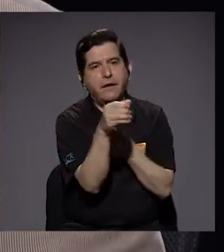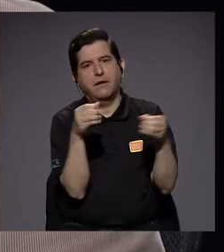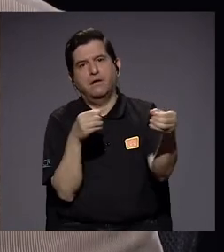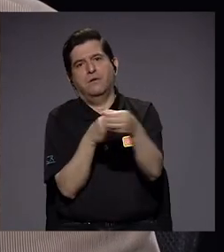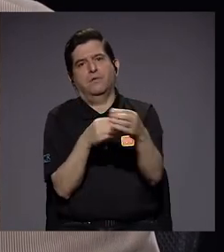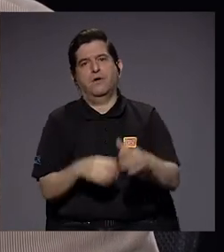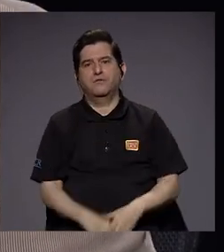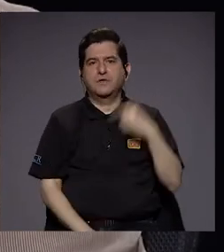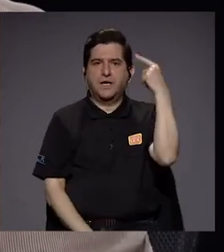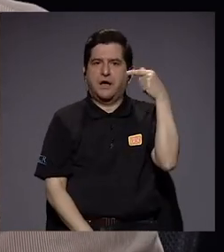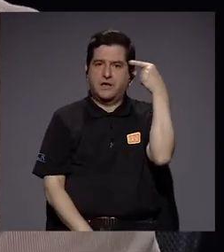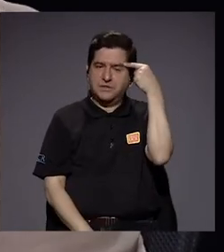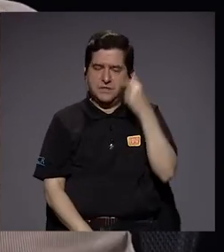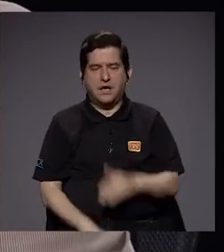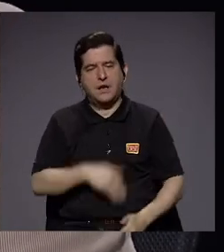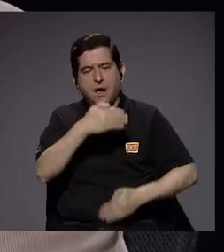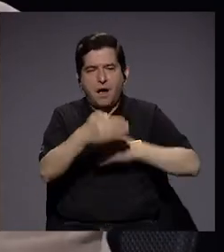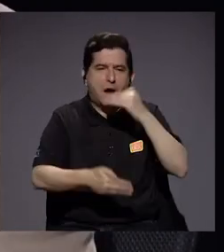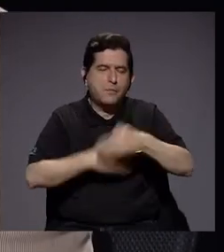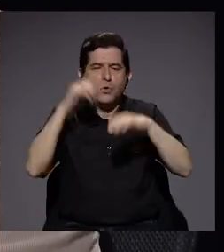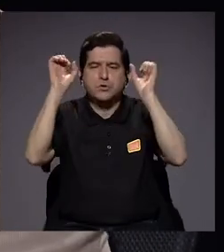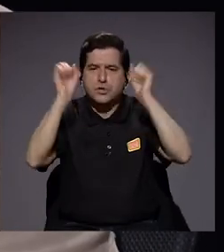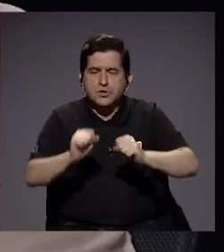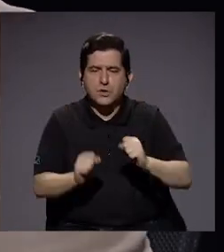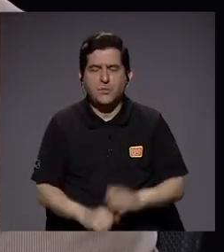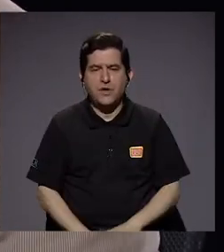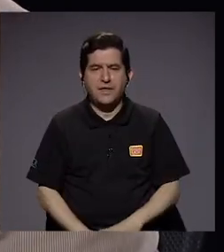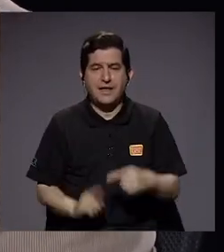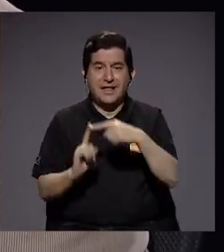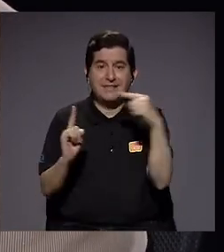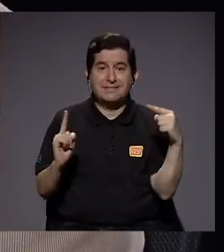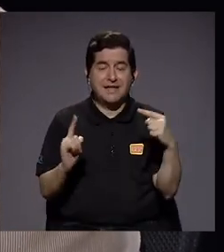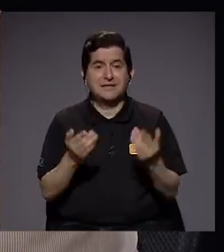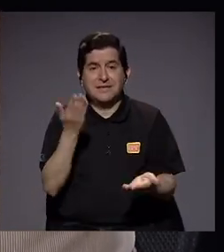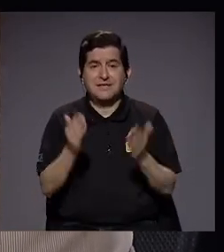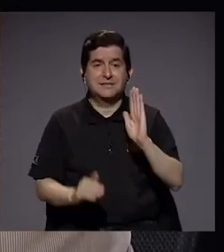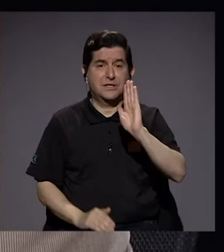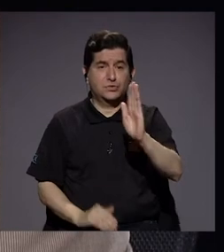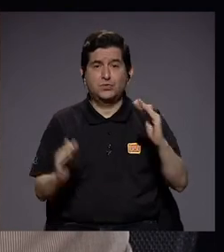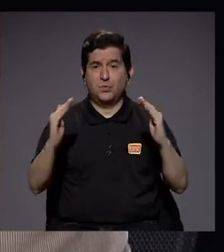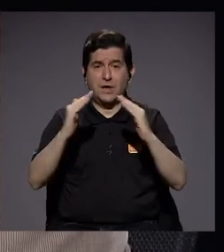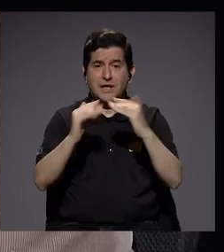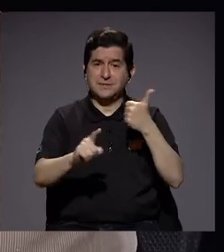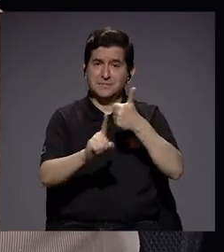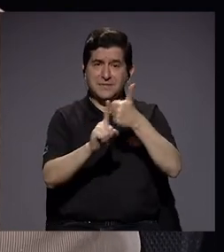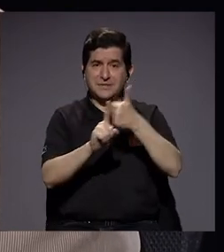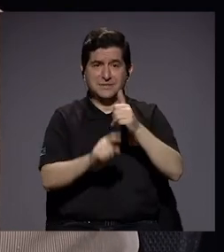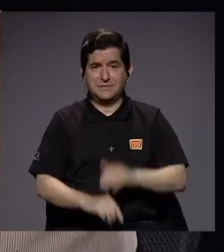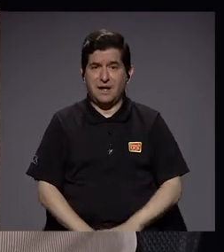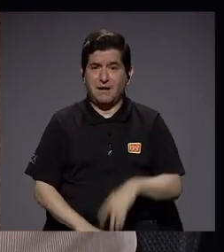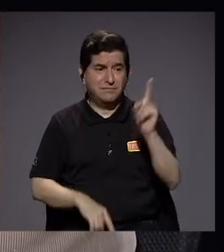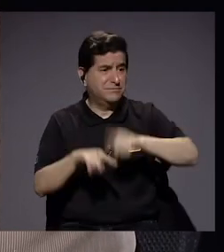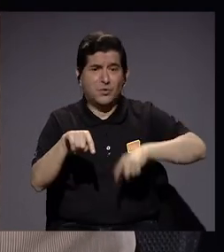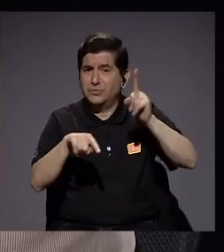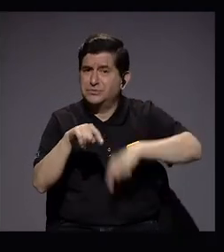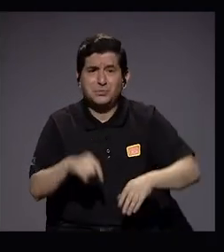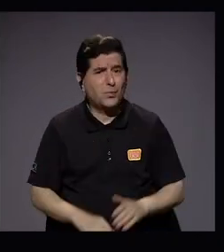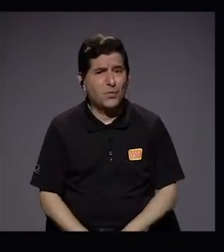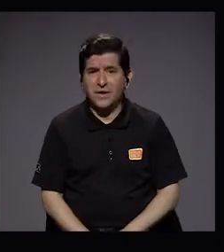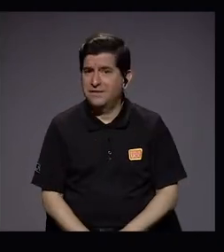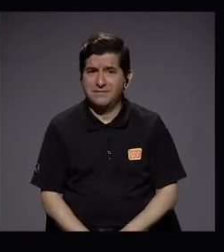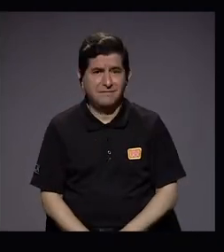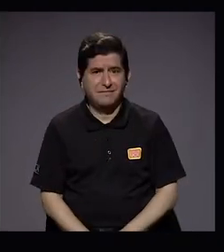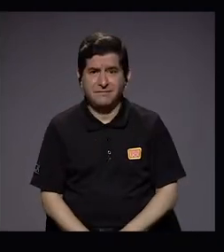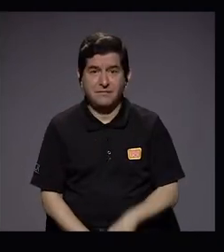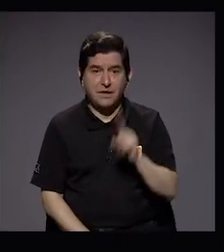ejemplo, a oficinas gubernamentales a hacer trámites que pueden hacer, que se pueden hacer desde sus hogares. Uh-huh. No es posible, por